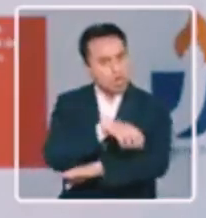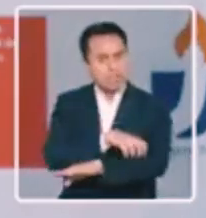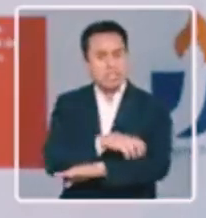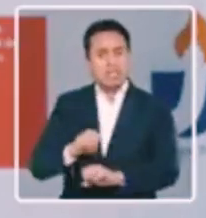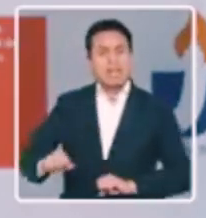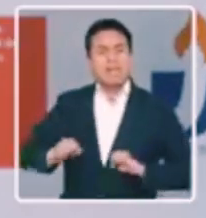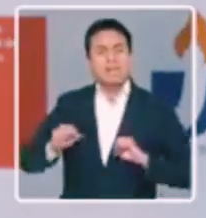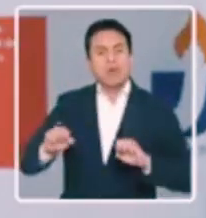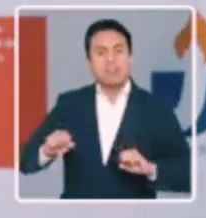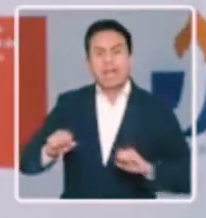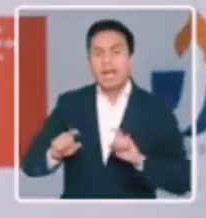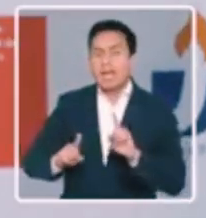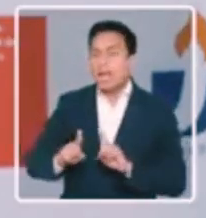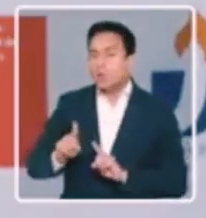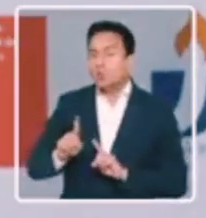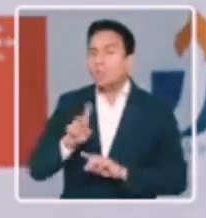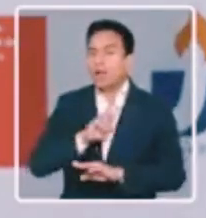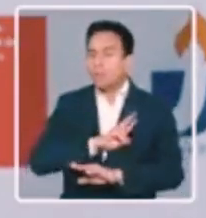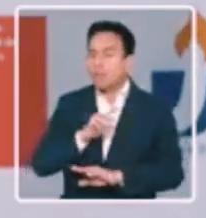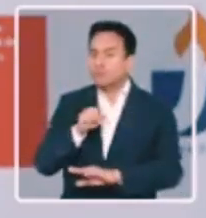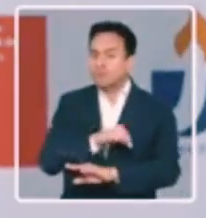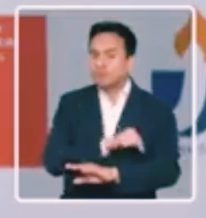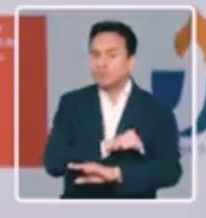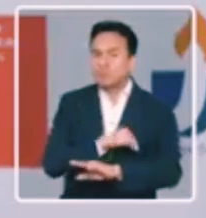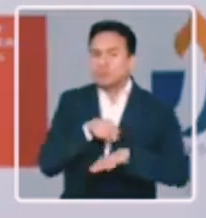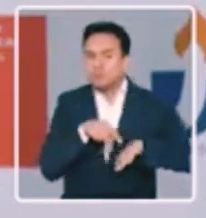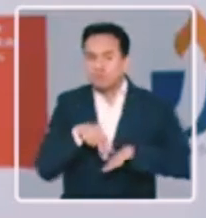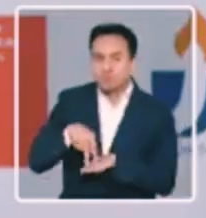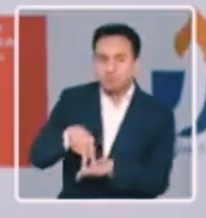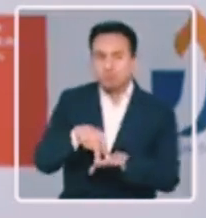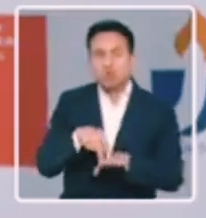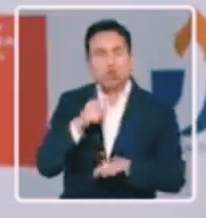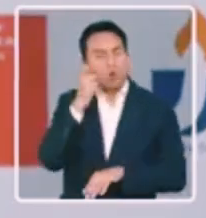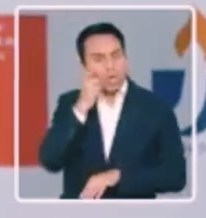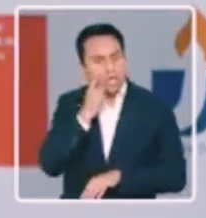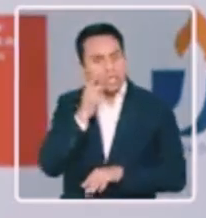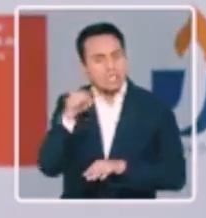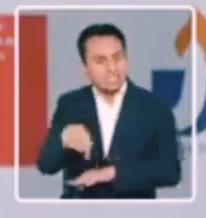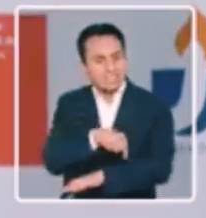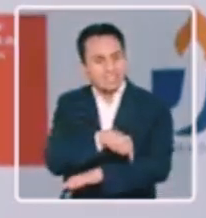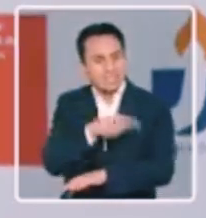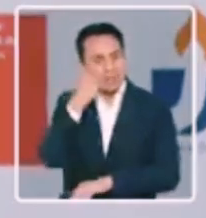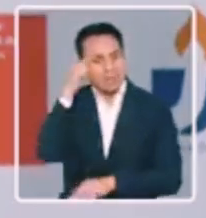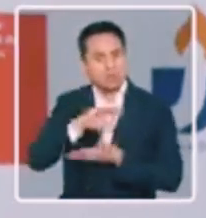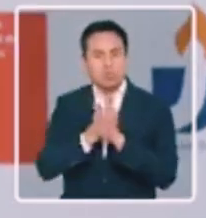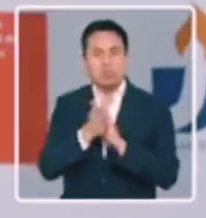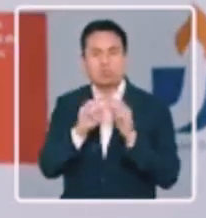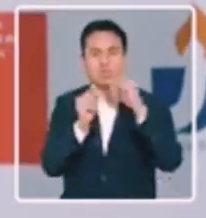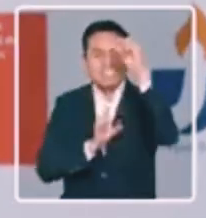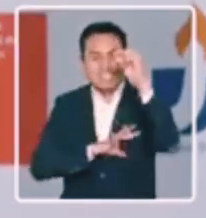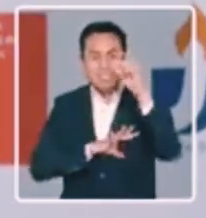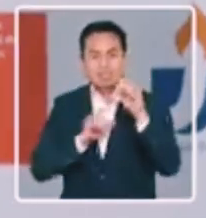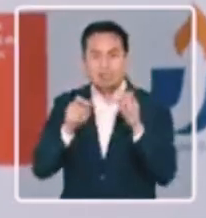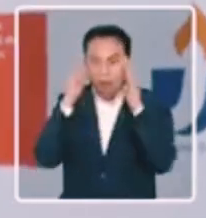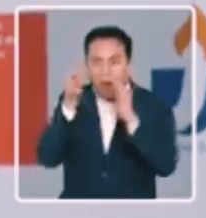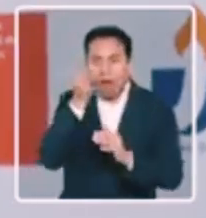Remo el canotaje o habían algunas también en Valparaíso algunas el serf en en la región de oins pero en todo chile todos estaban